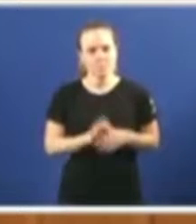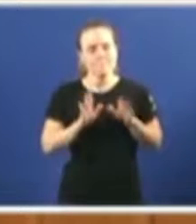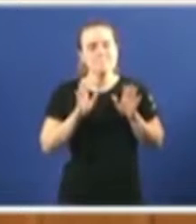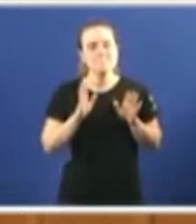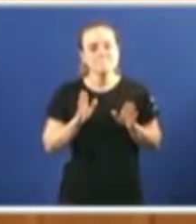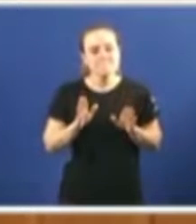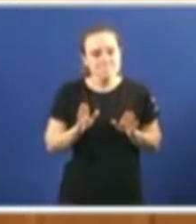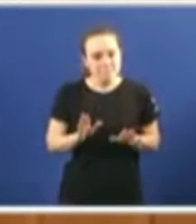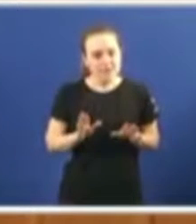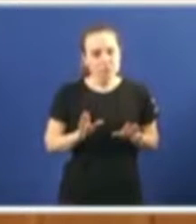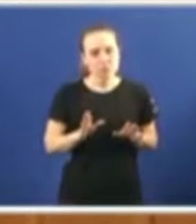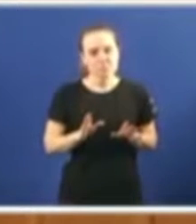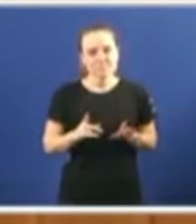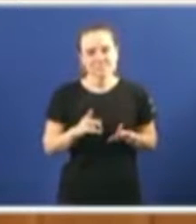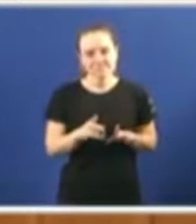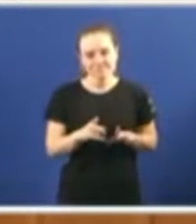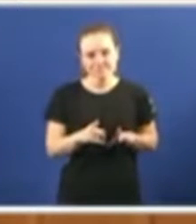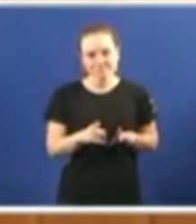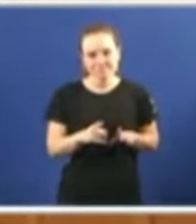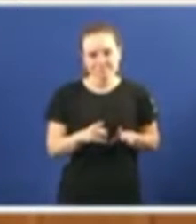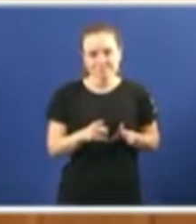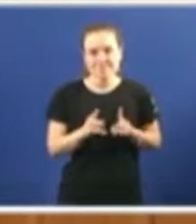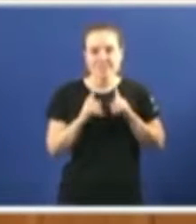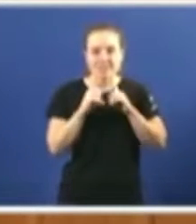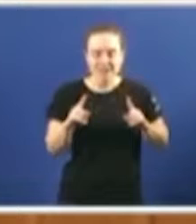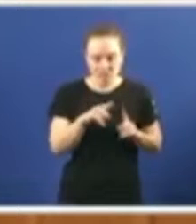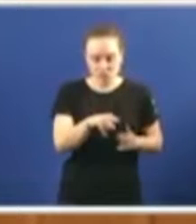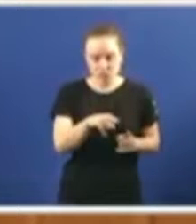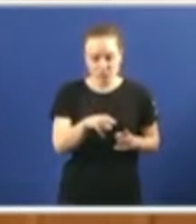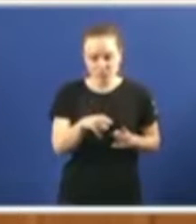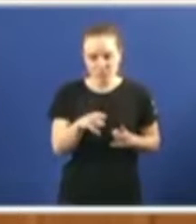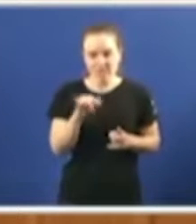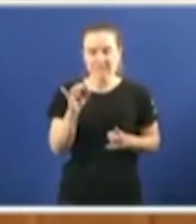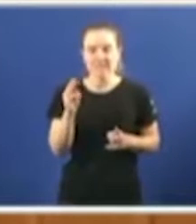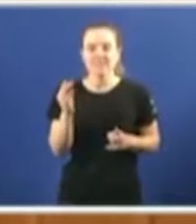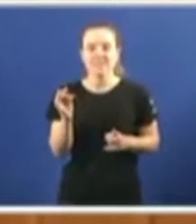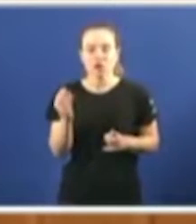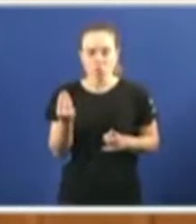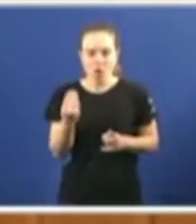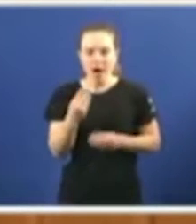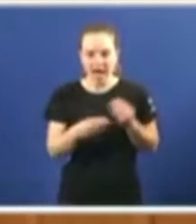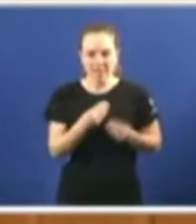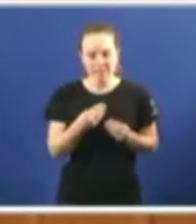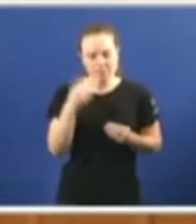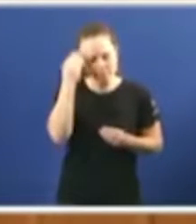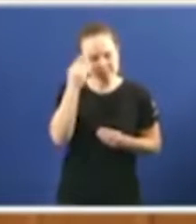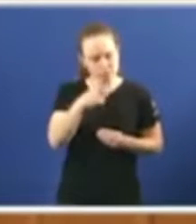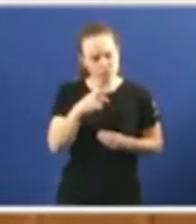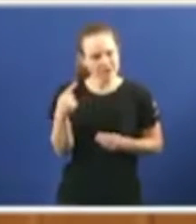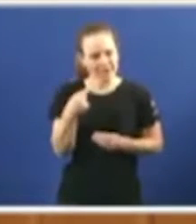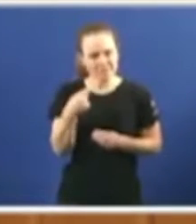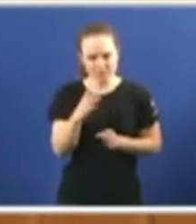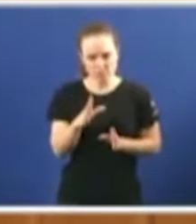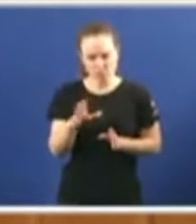efecto desta aplicación sería bastante negativo. Por iso presentamos a nosa emenda de engádega,